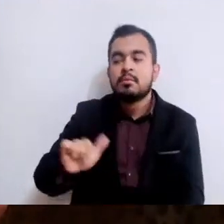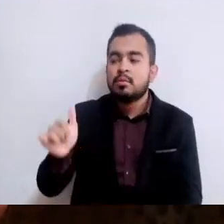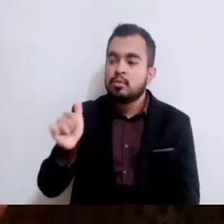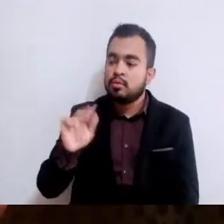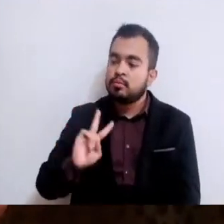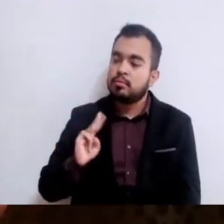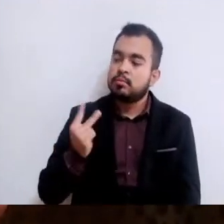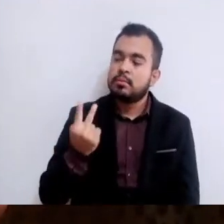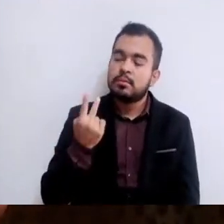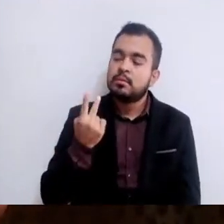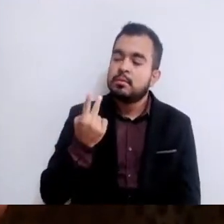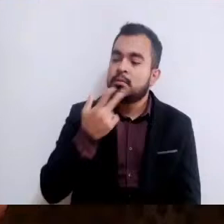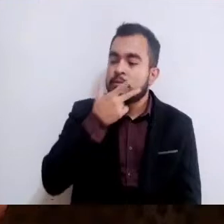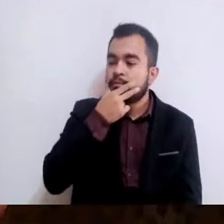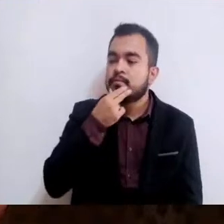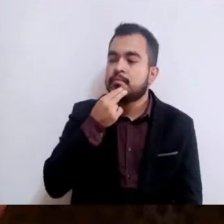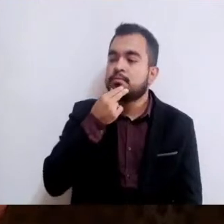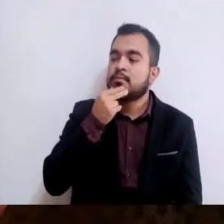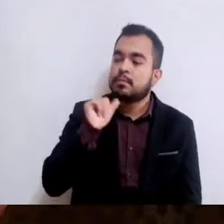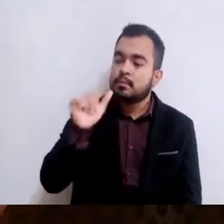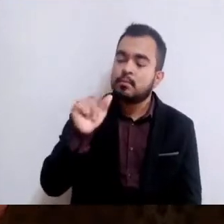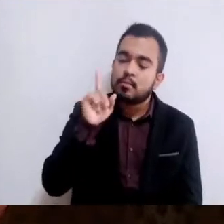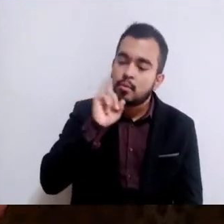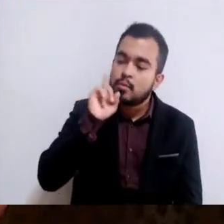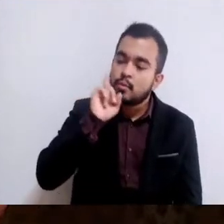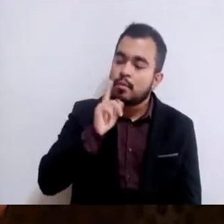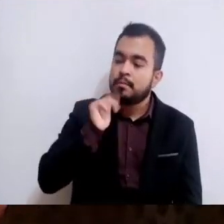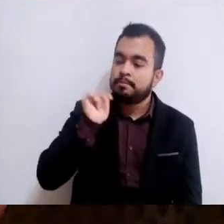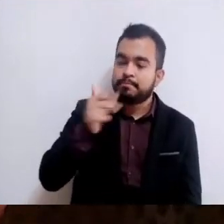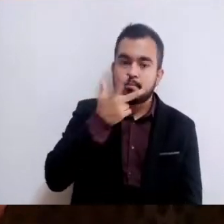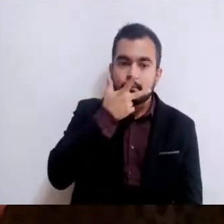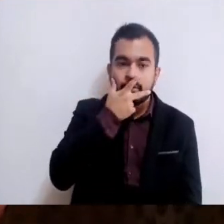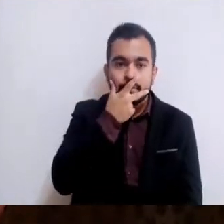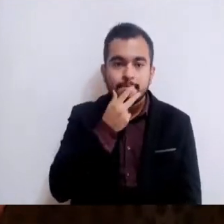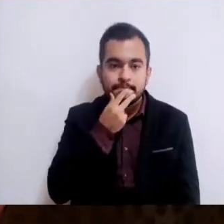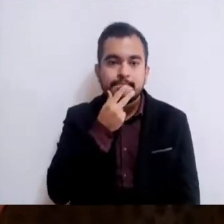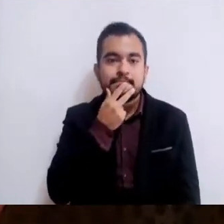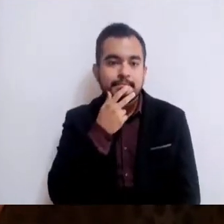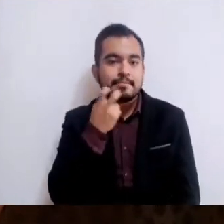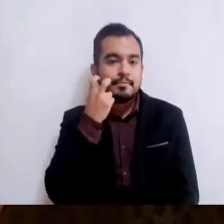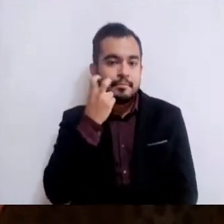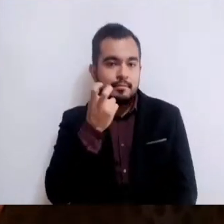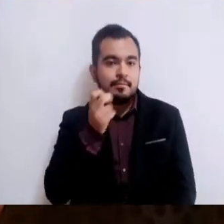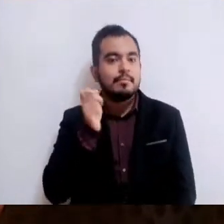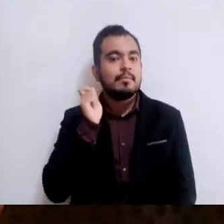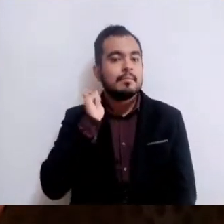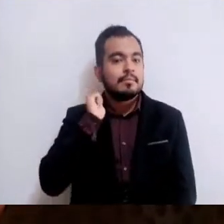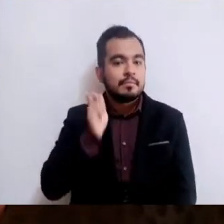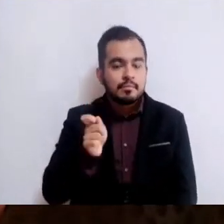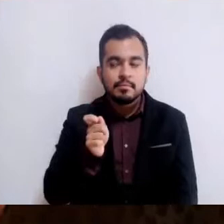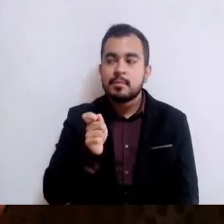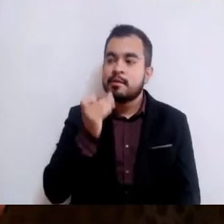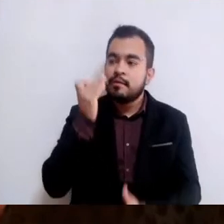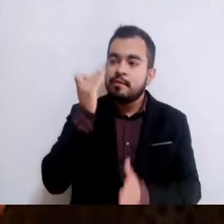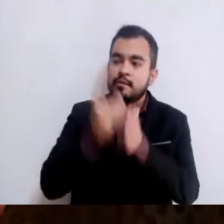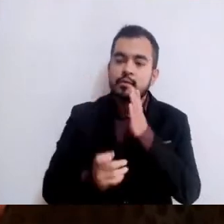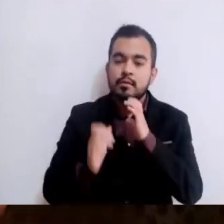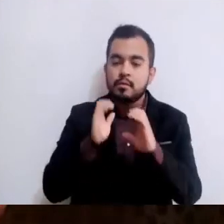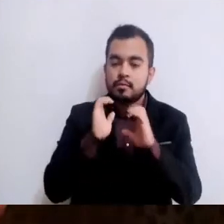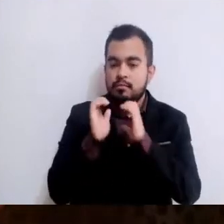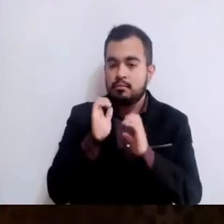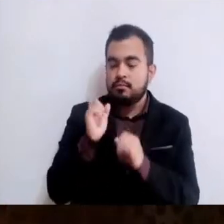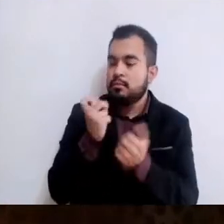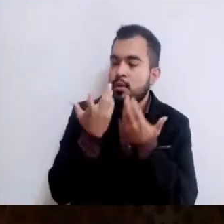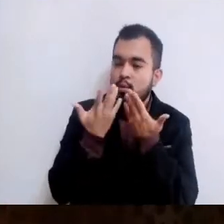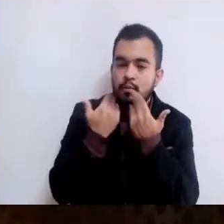violencia en este entorno de falta de comunicación como consecuencia o ausencia de este mismo.